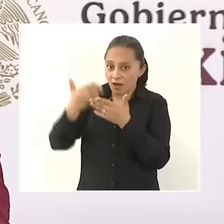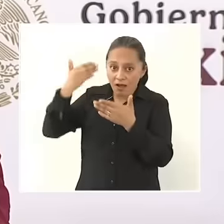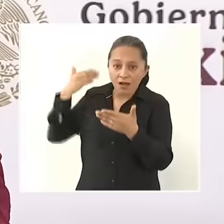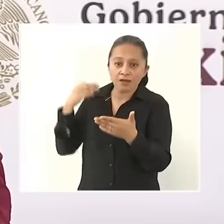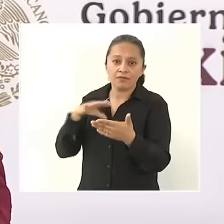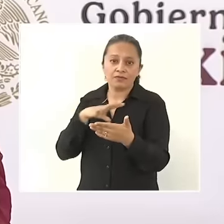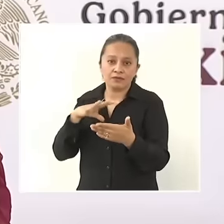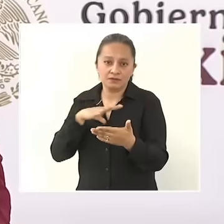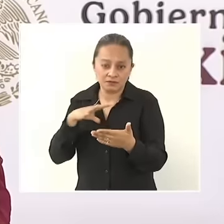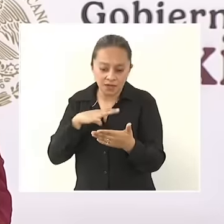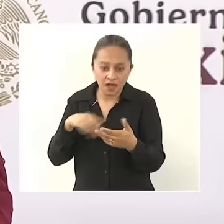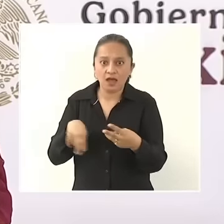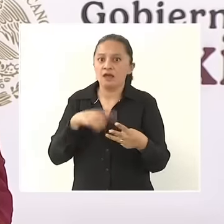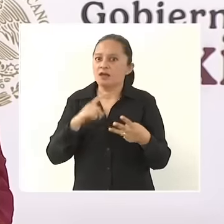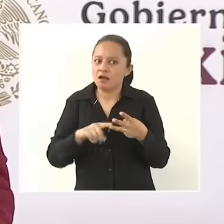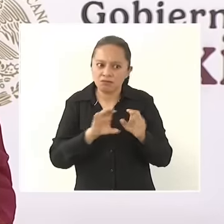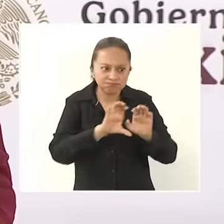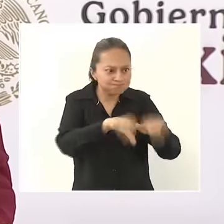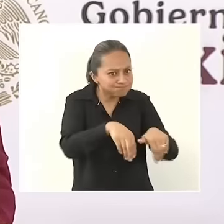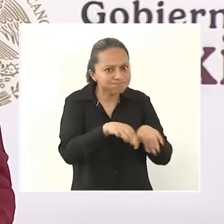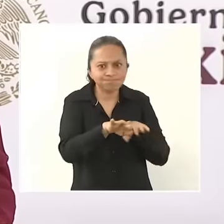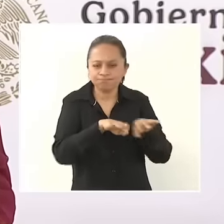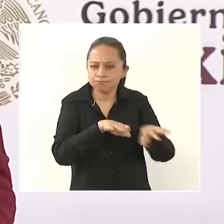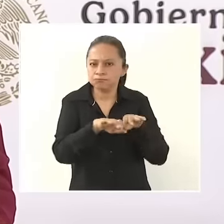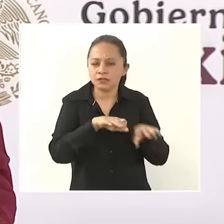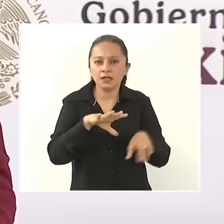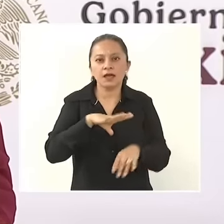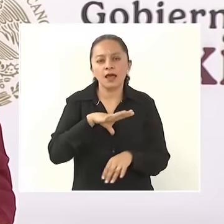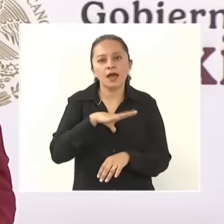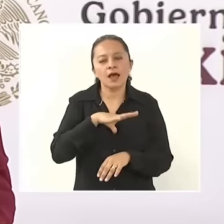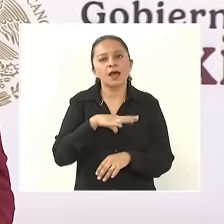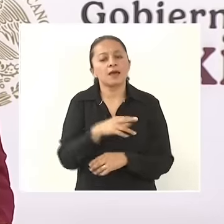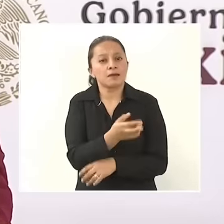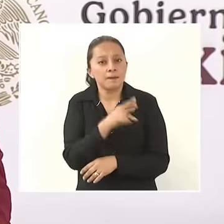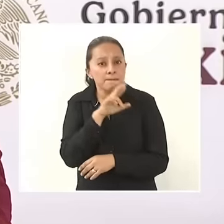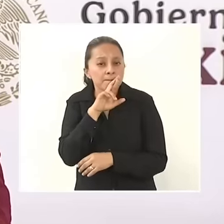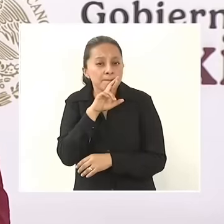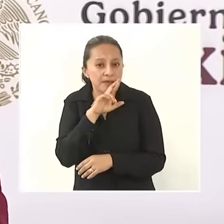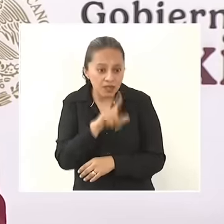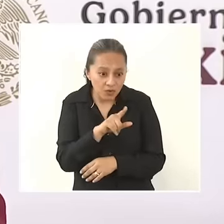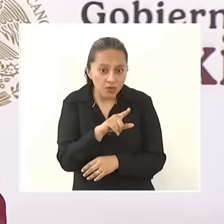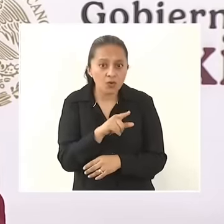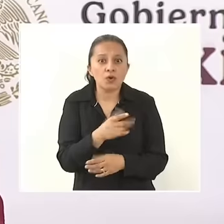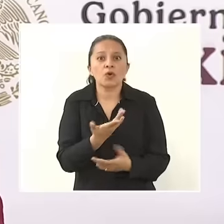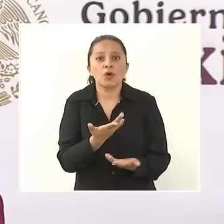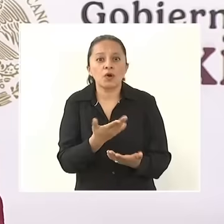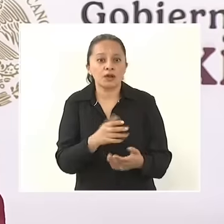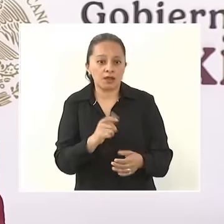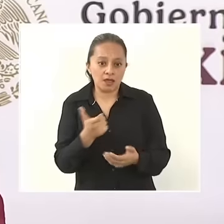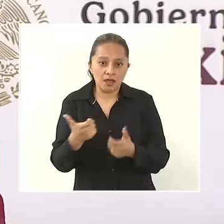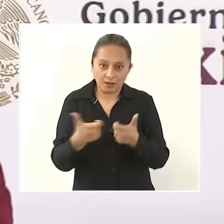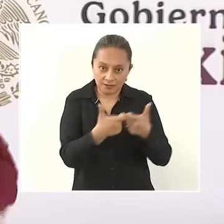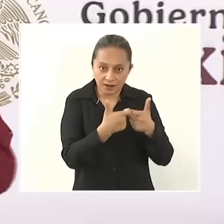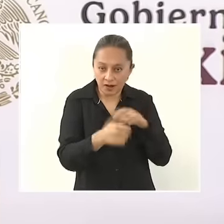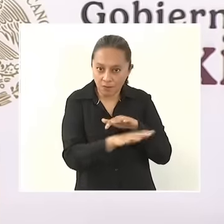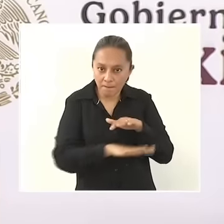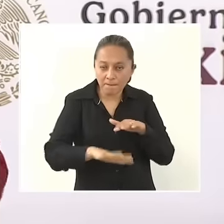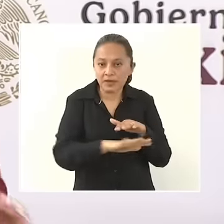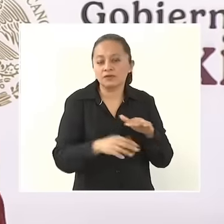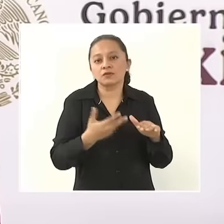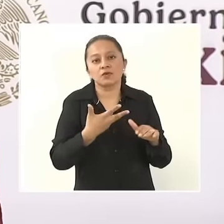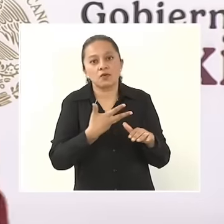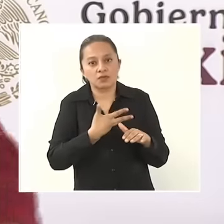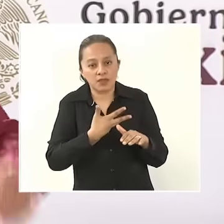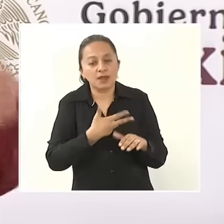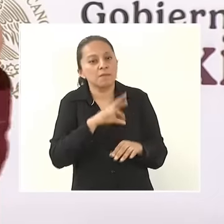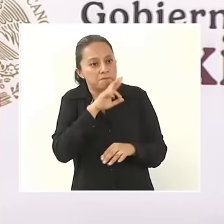más creación de empleo. Tiene mejores condiciones para los que ganan salario mínimo. Todo